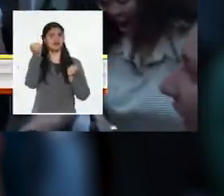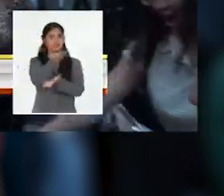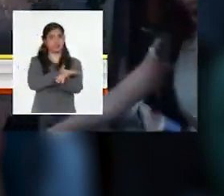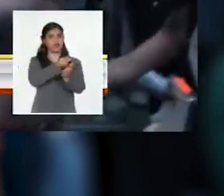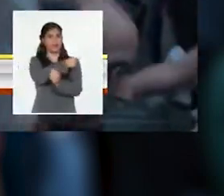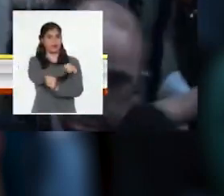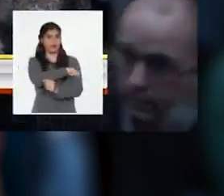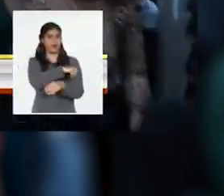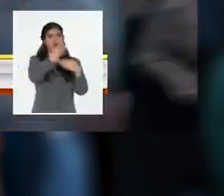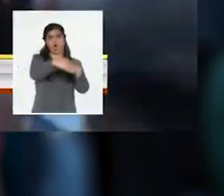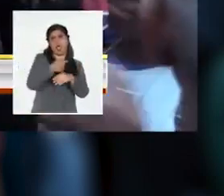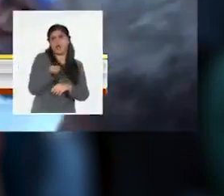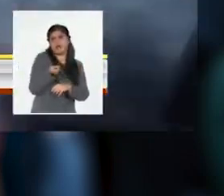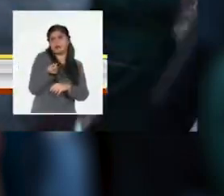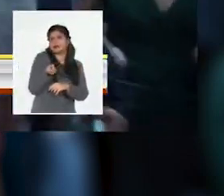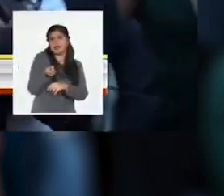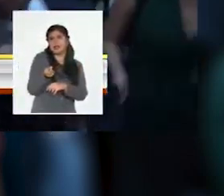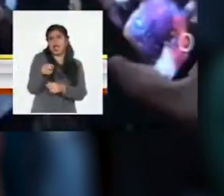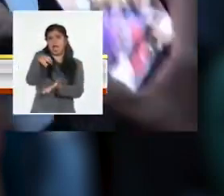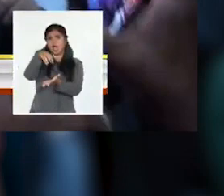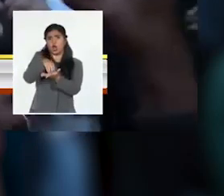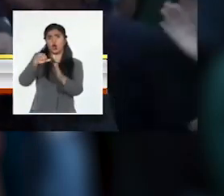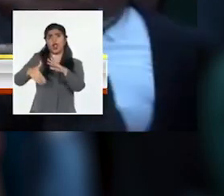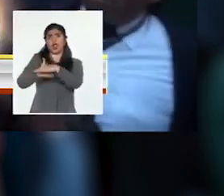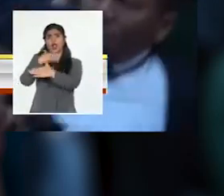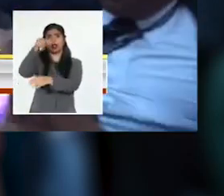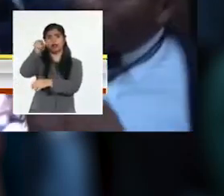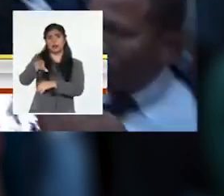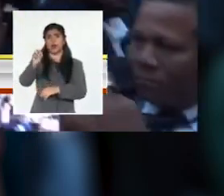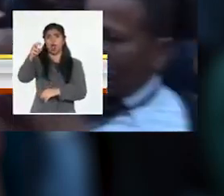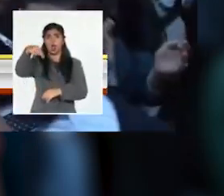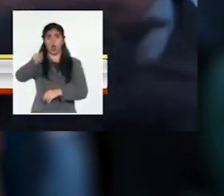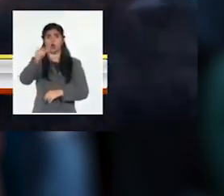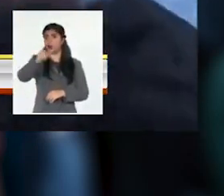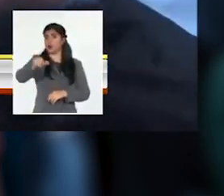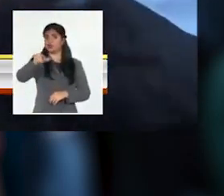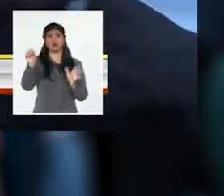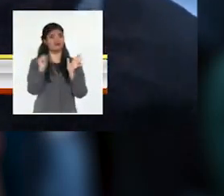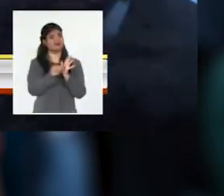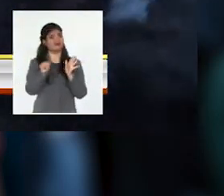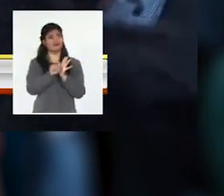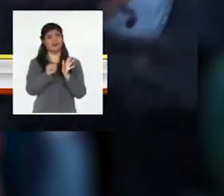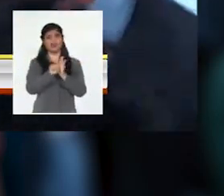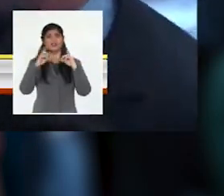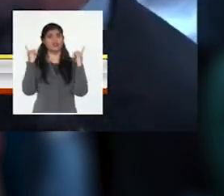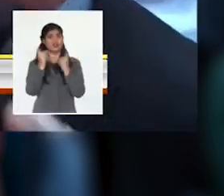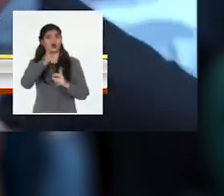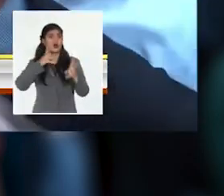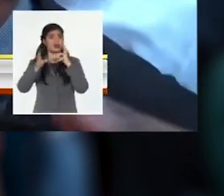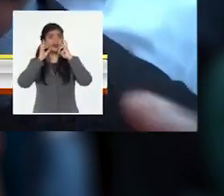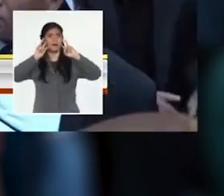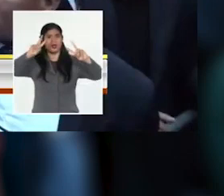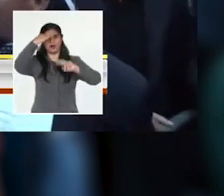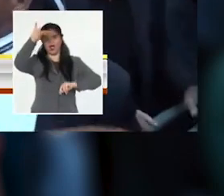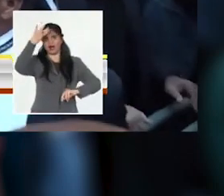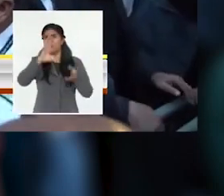calles cercanas a la legación diplomática de Cuba ante la ONU, donde se congregaron para manifestar su apoyo a la visita del mandatario a la ciudad de